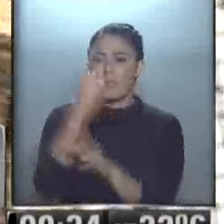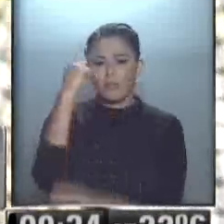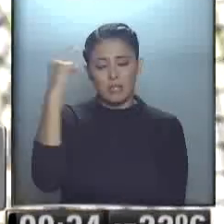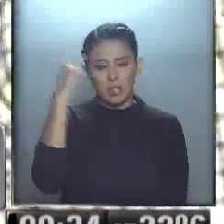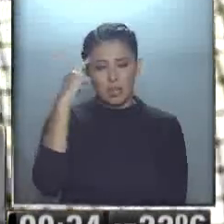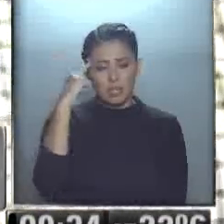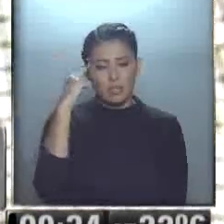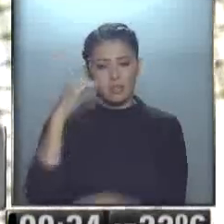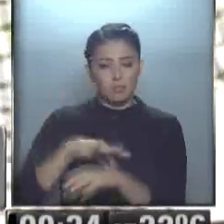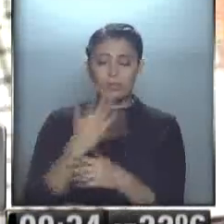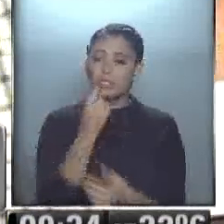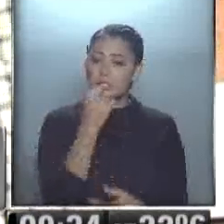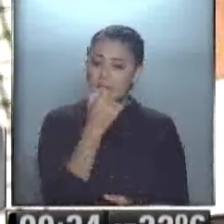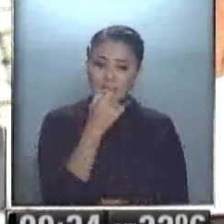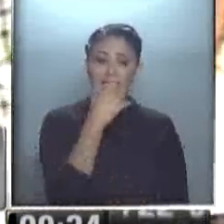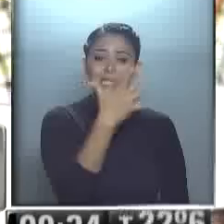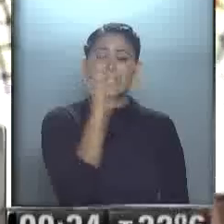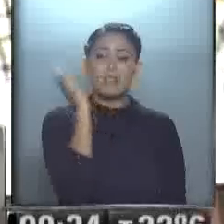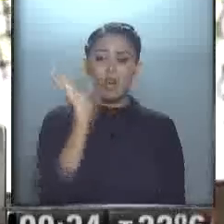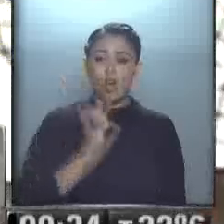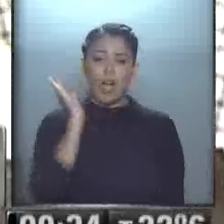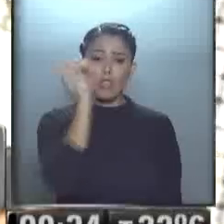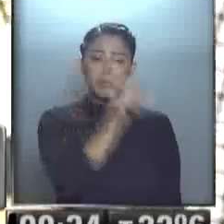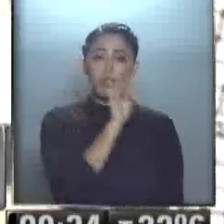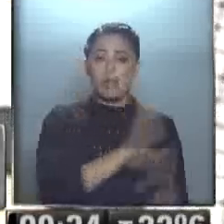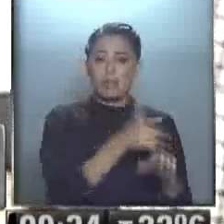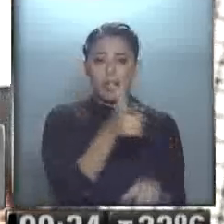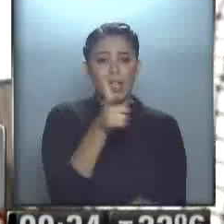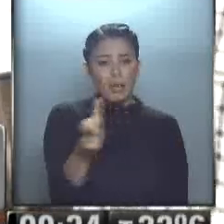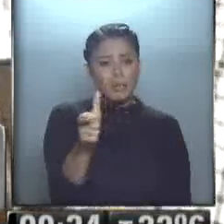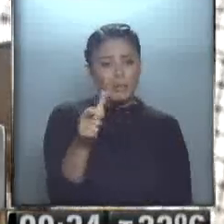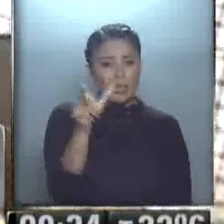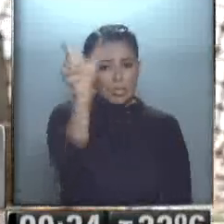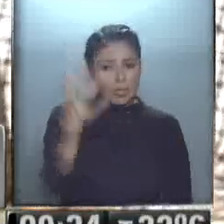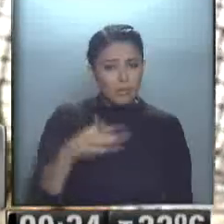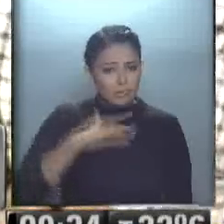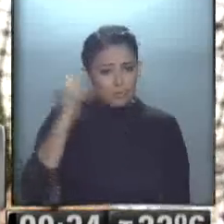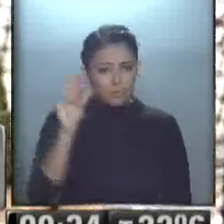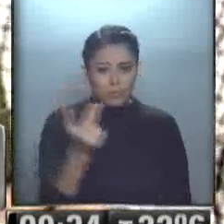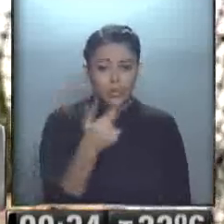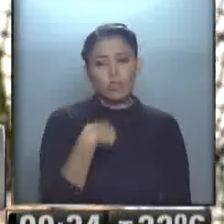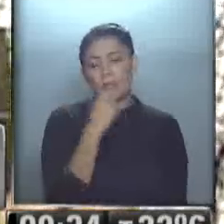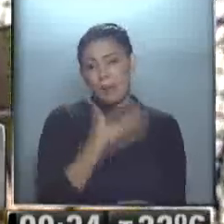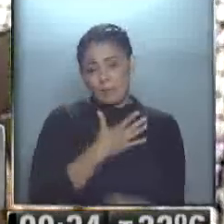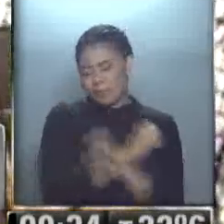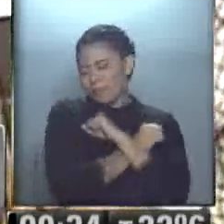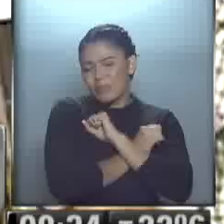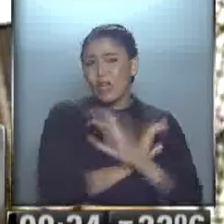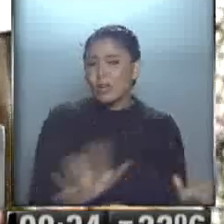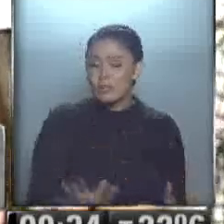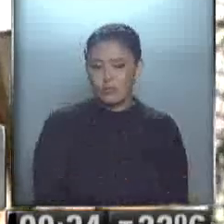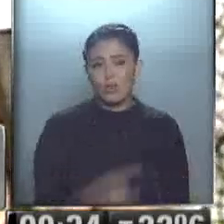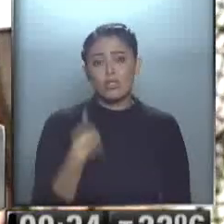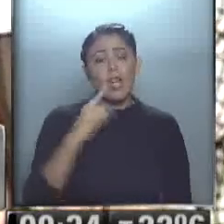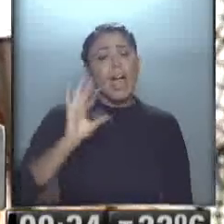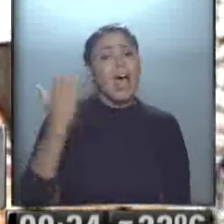eso yo, si le llegan a dar 5 años al que lo mató a Gastón, a los culpables, lo veo pero pésimamente horrible, porque no, nosotros